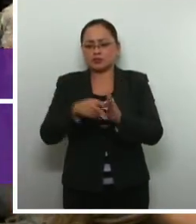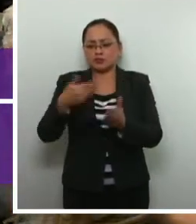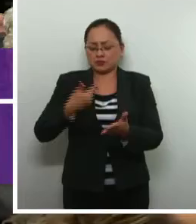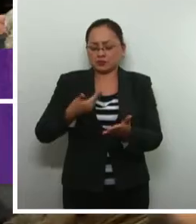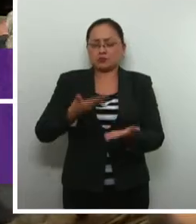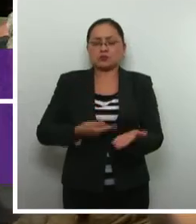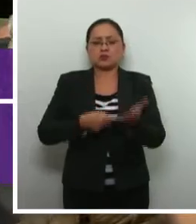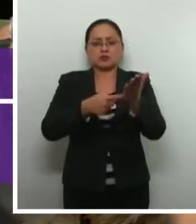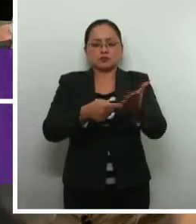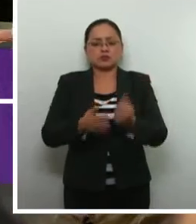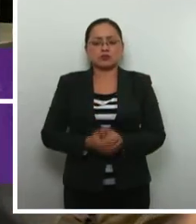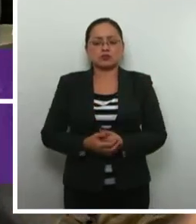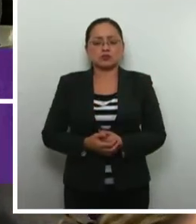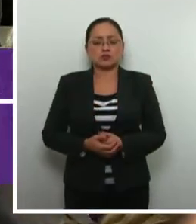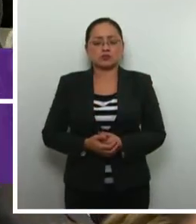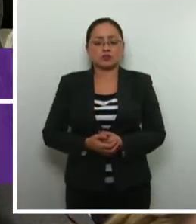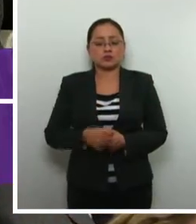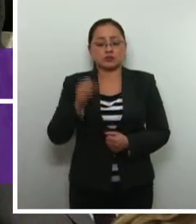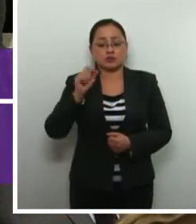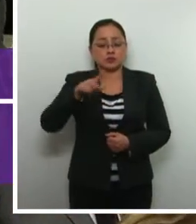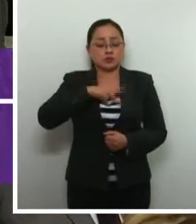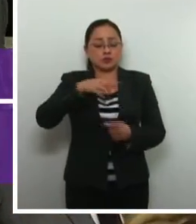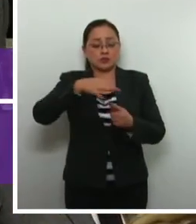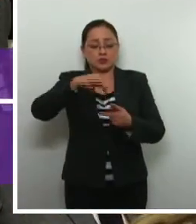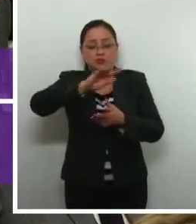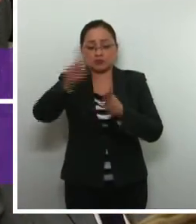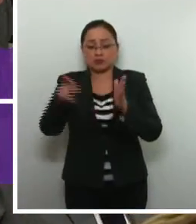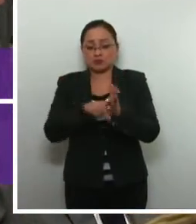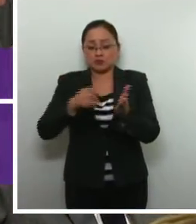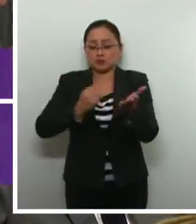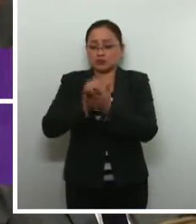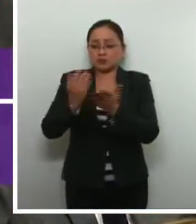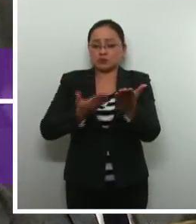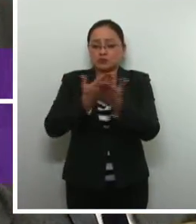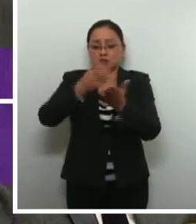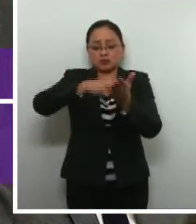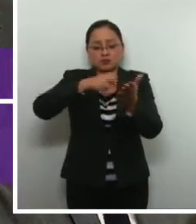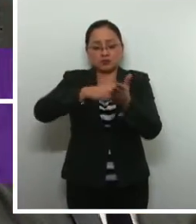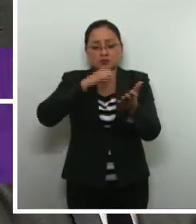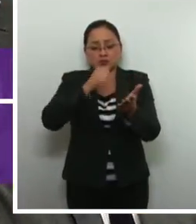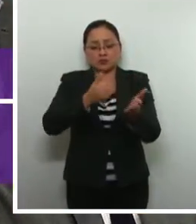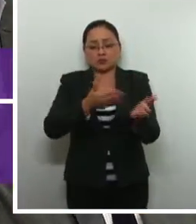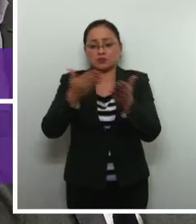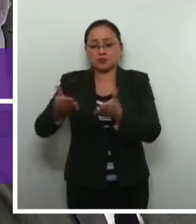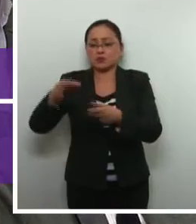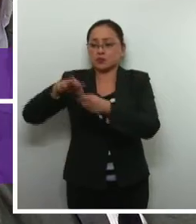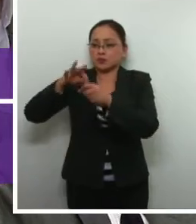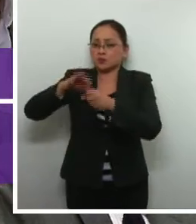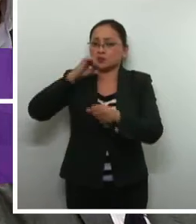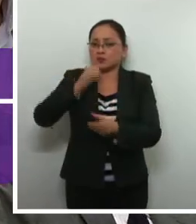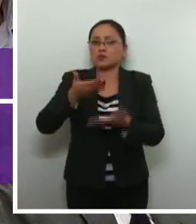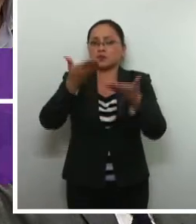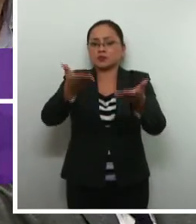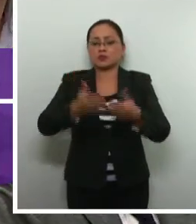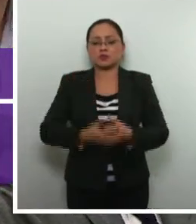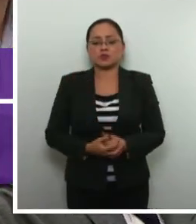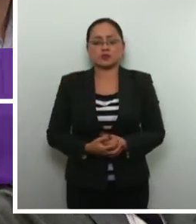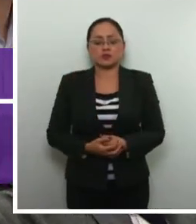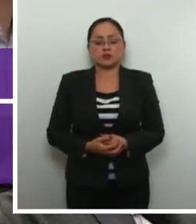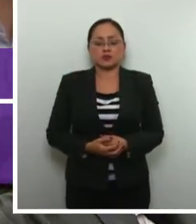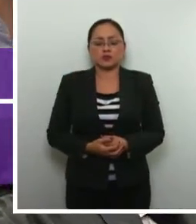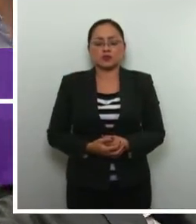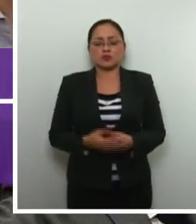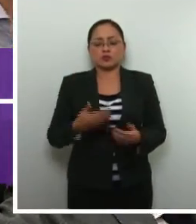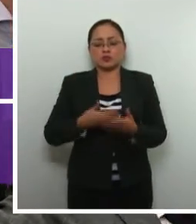servidor? Porque si la reserva no modificó el dictamen, simplemente no fue votado absolutamente nada.